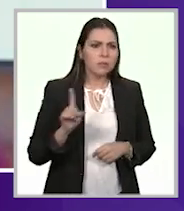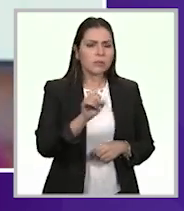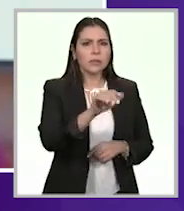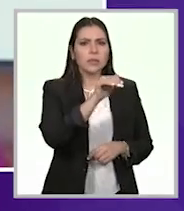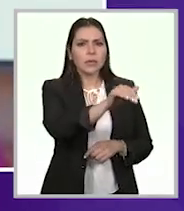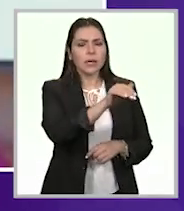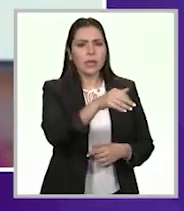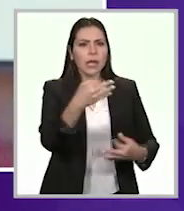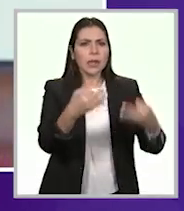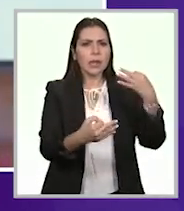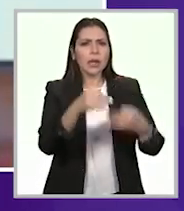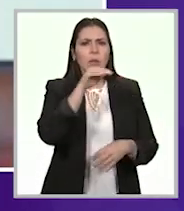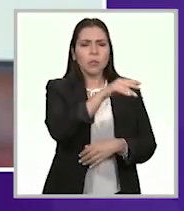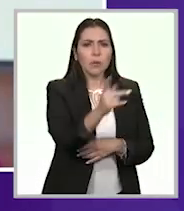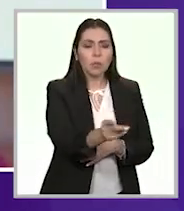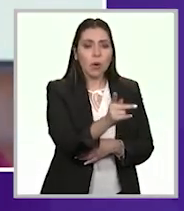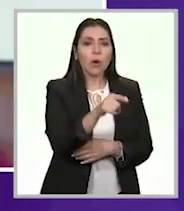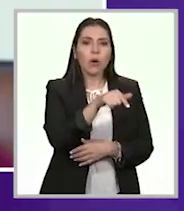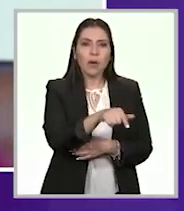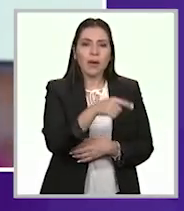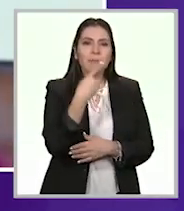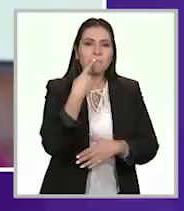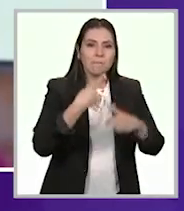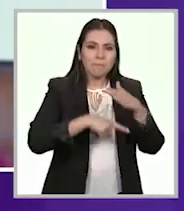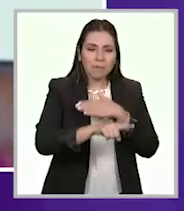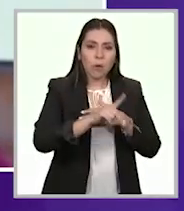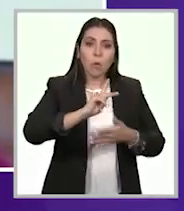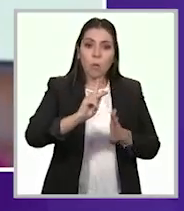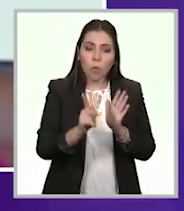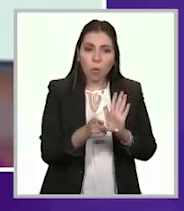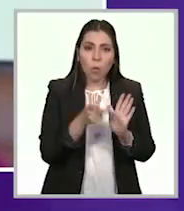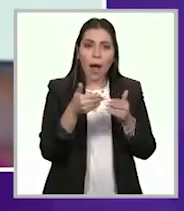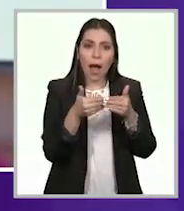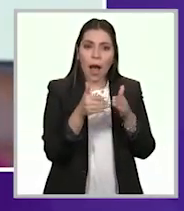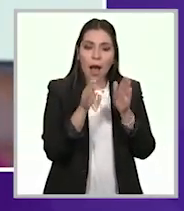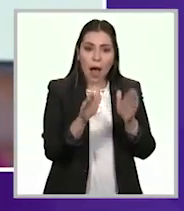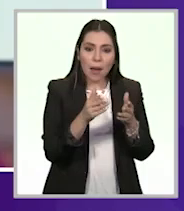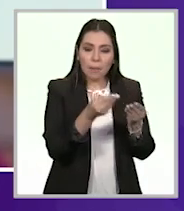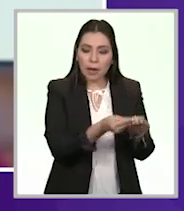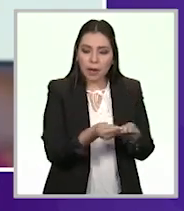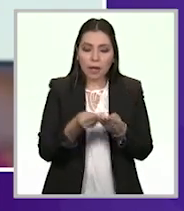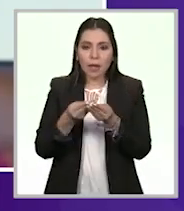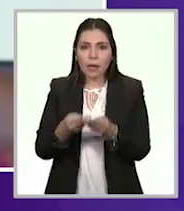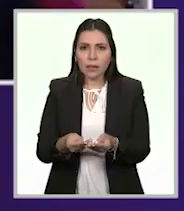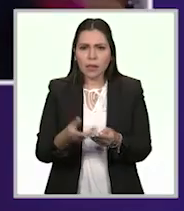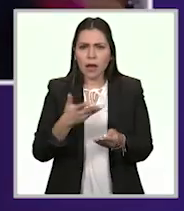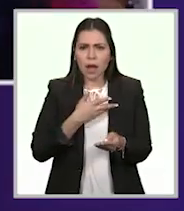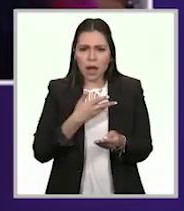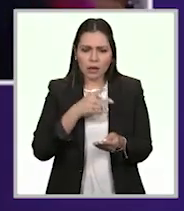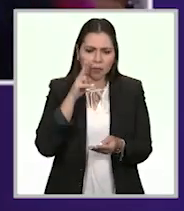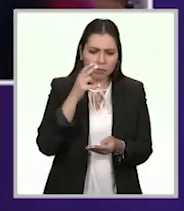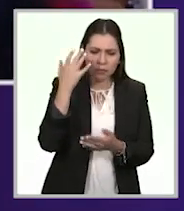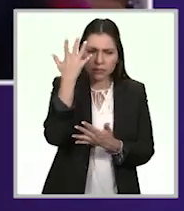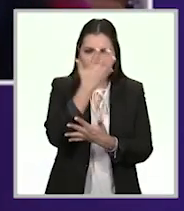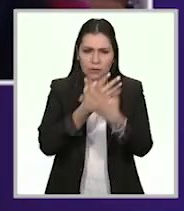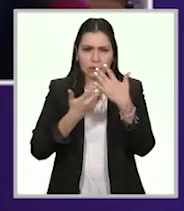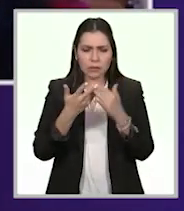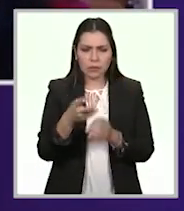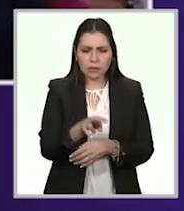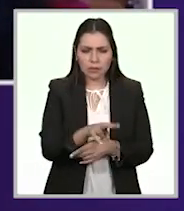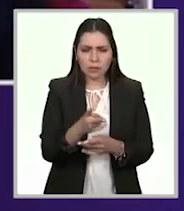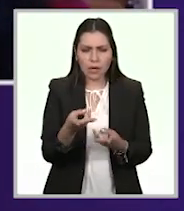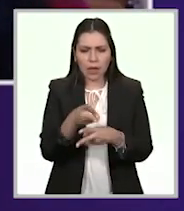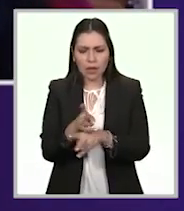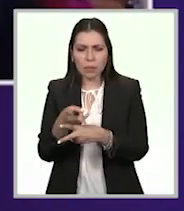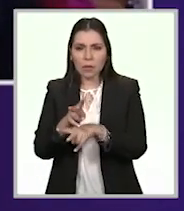un tribunal, se reabre el caso y tenemos decisiones contradictorias en un mismo órgano